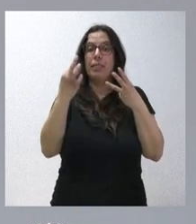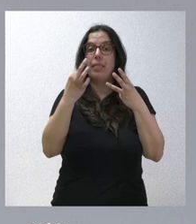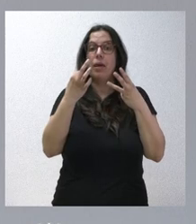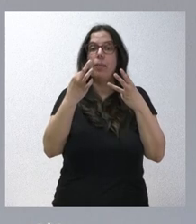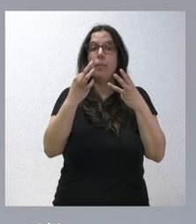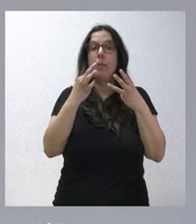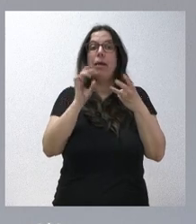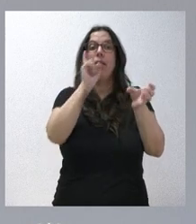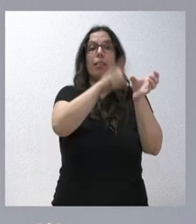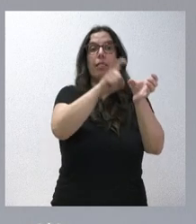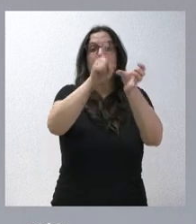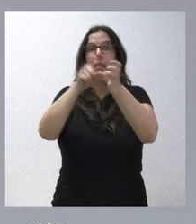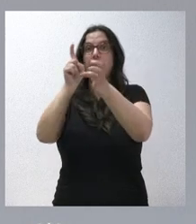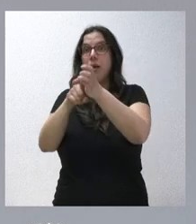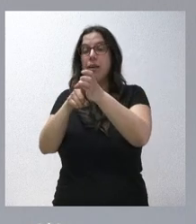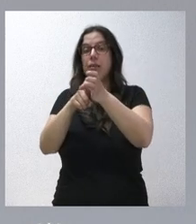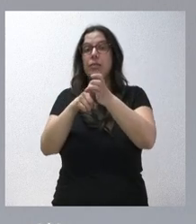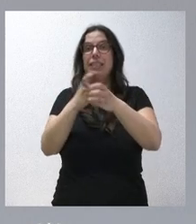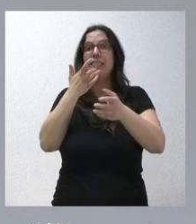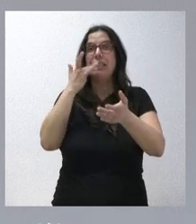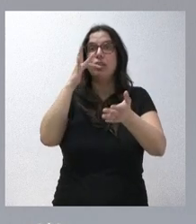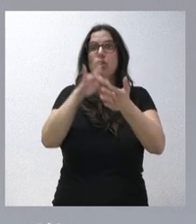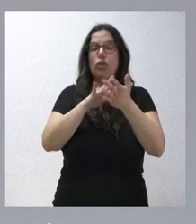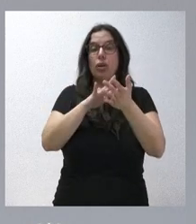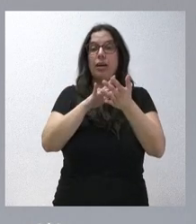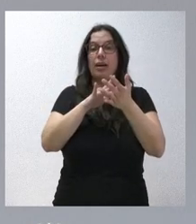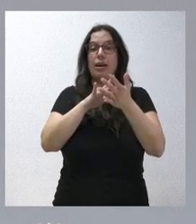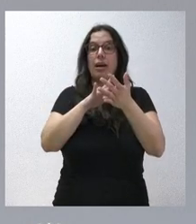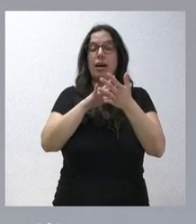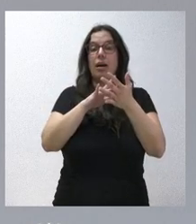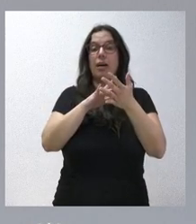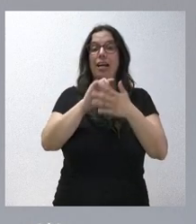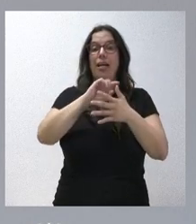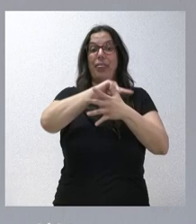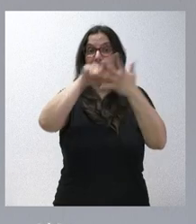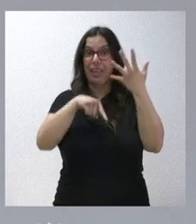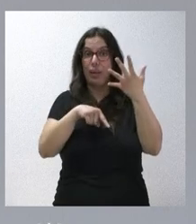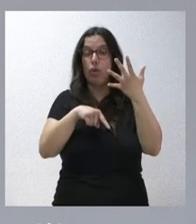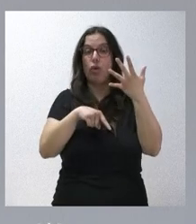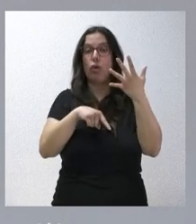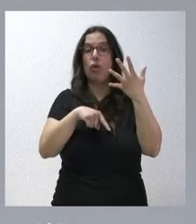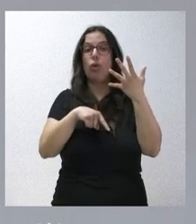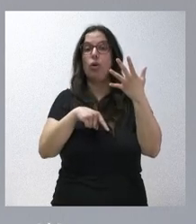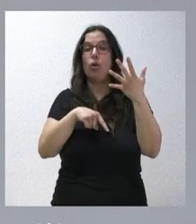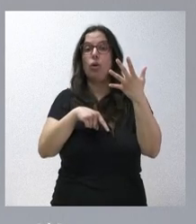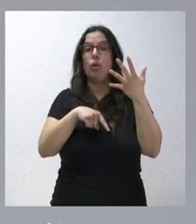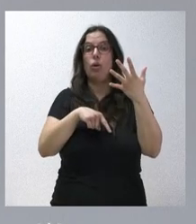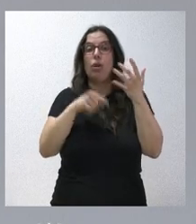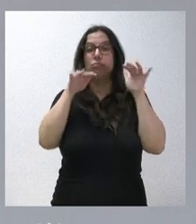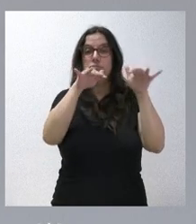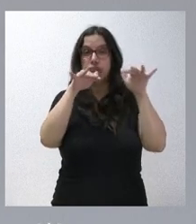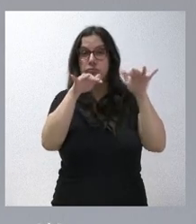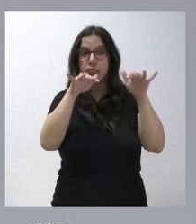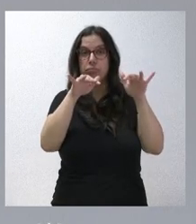deportes siempre que sean de los cinco que a nivel deportivo más eh eh personas tengan